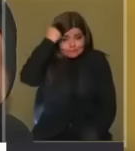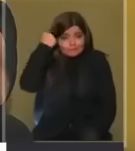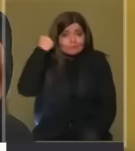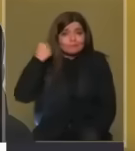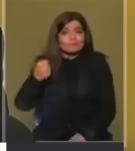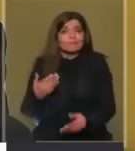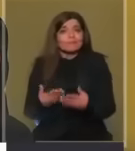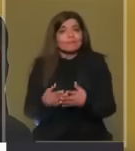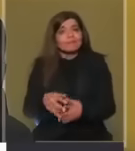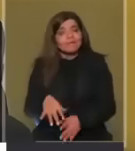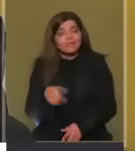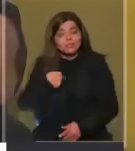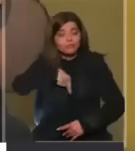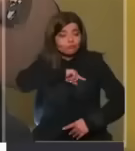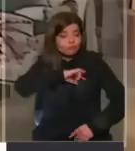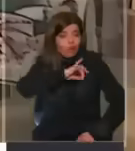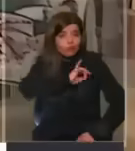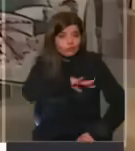por supuesto, chileno,